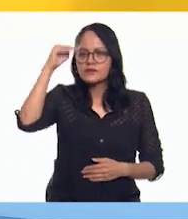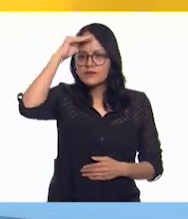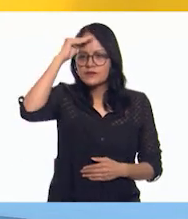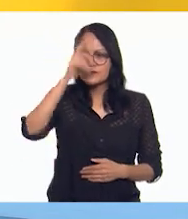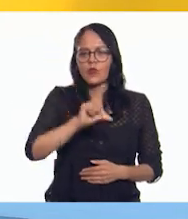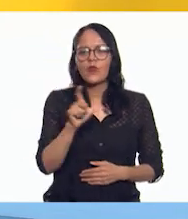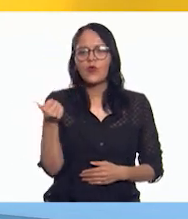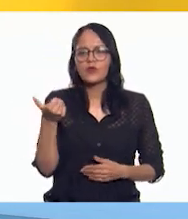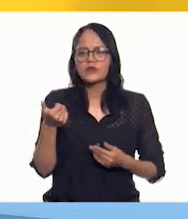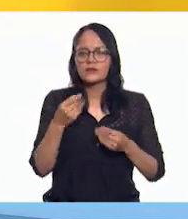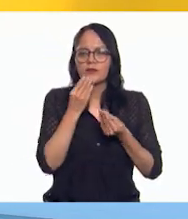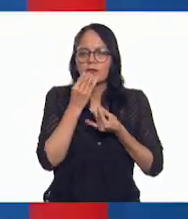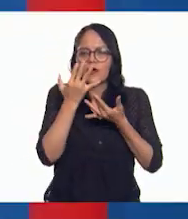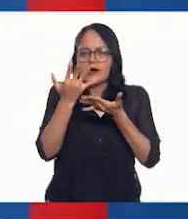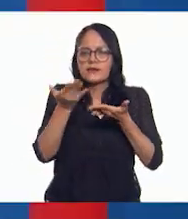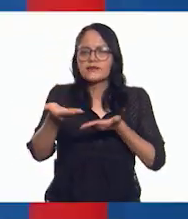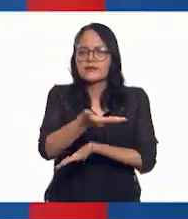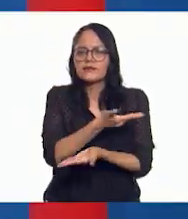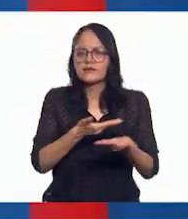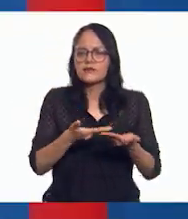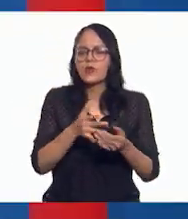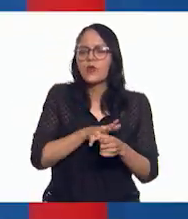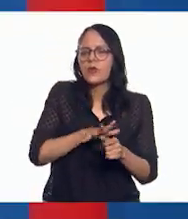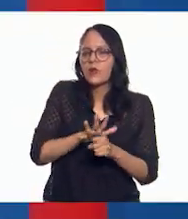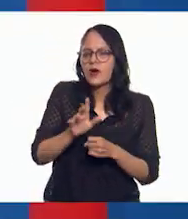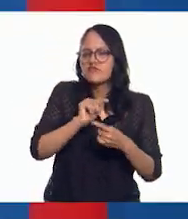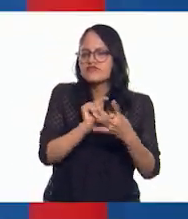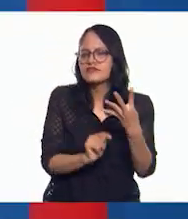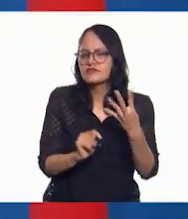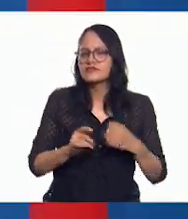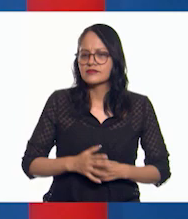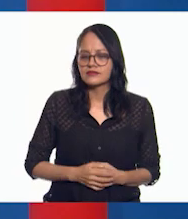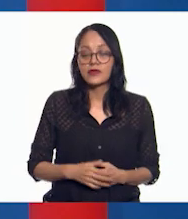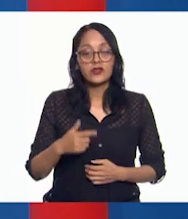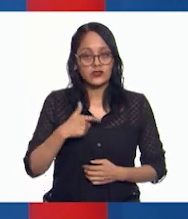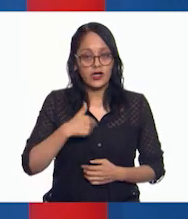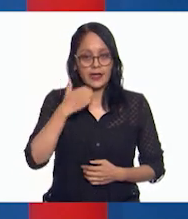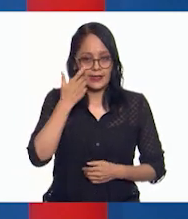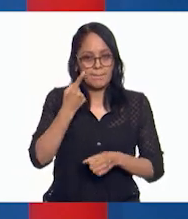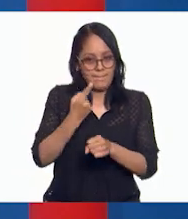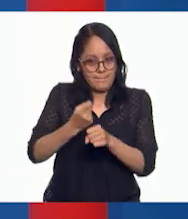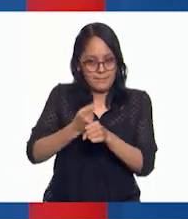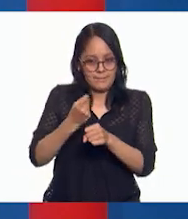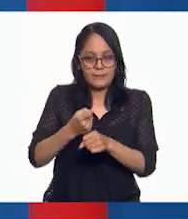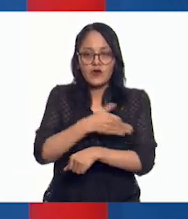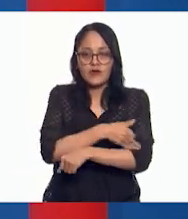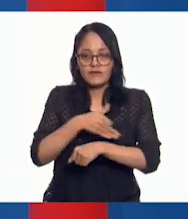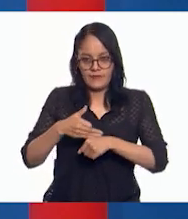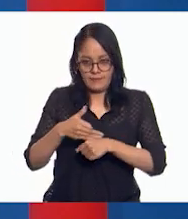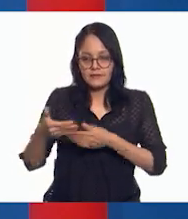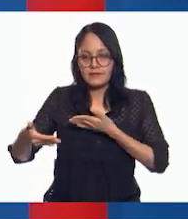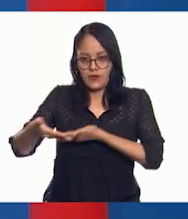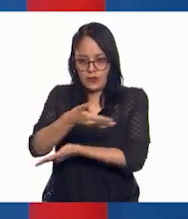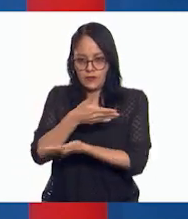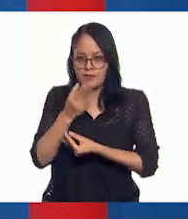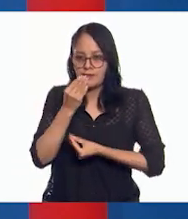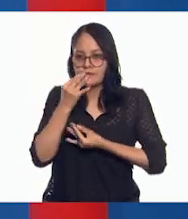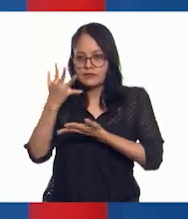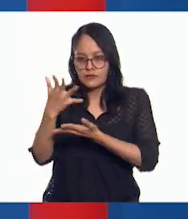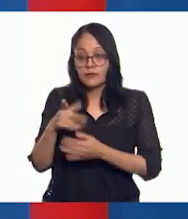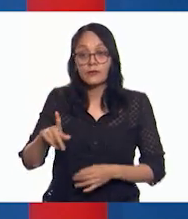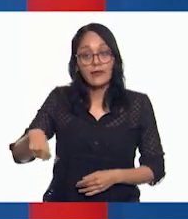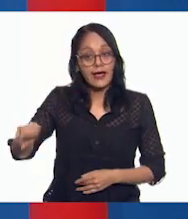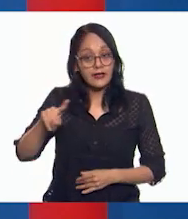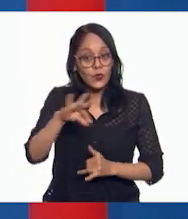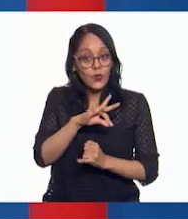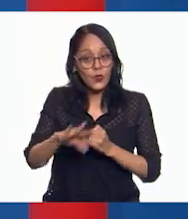para compartir tu poema? La primera, como comenté, fue compartirlo con los miembros de mi familia, aunque no conocen todavía la